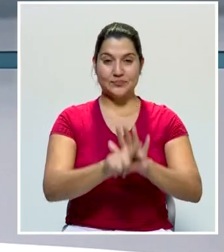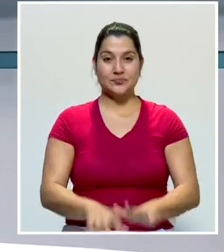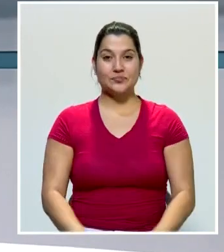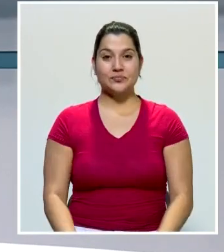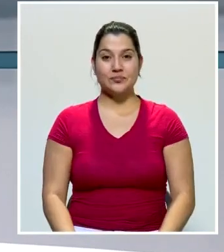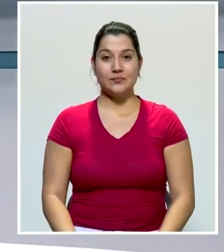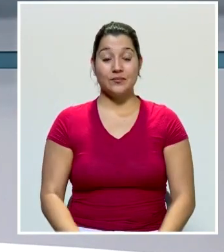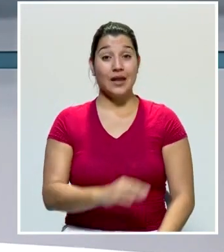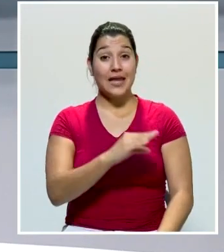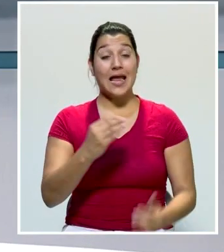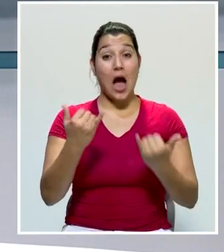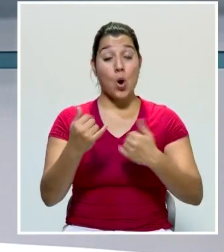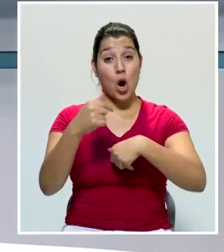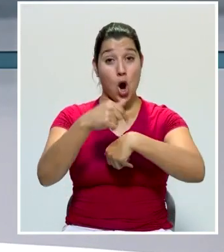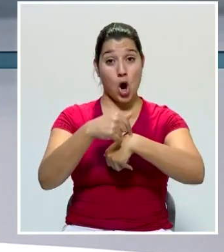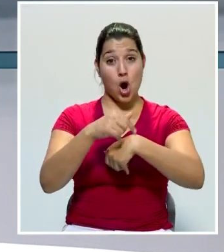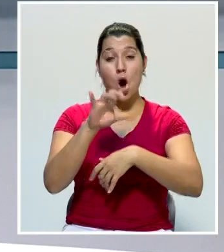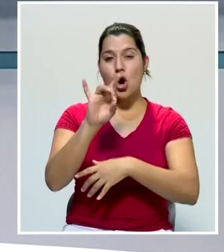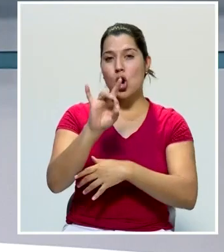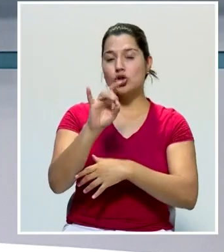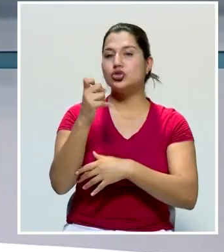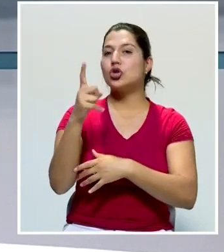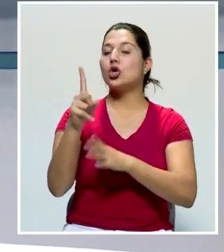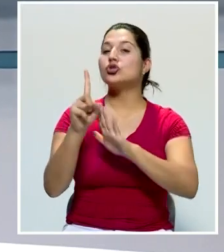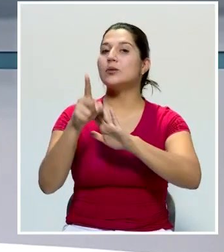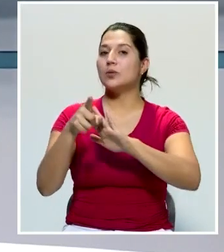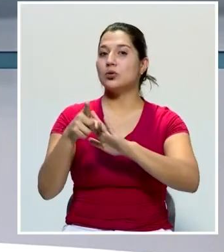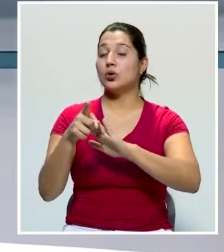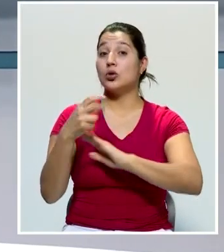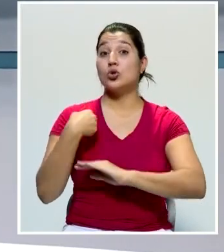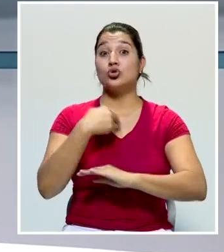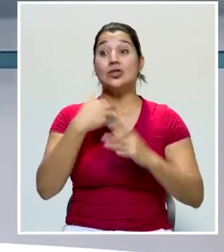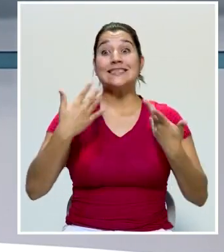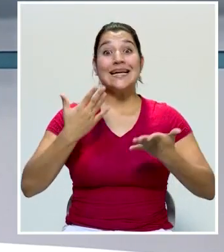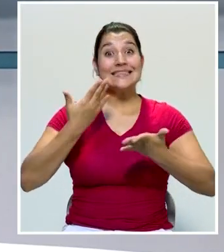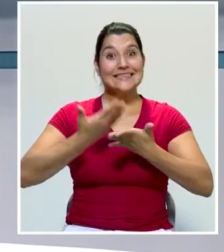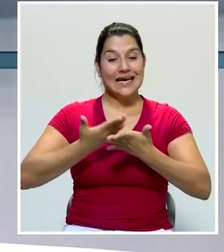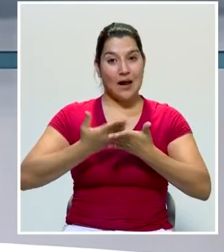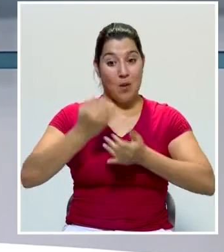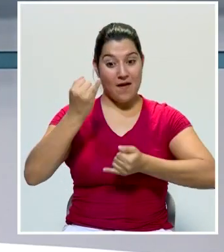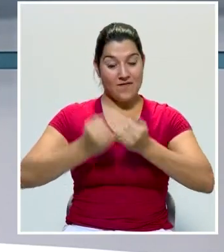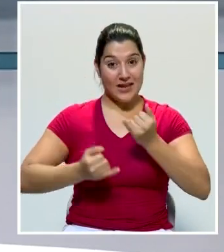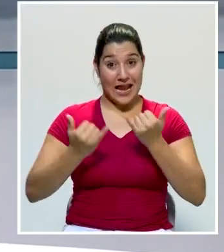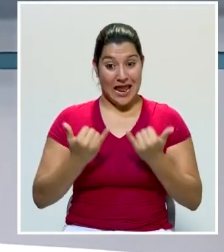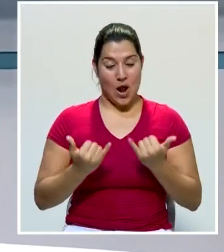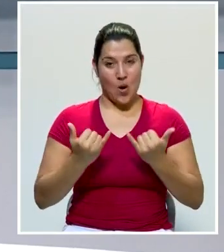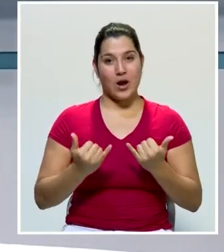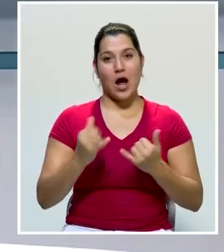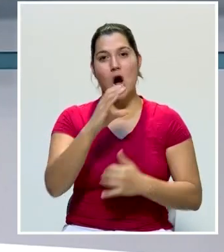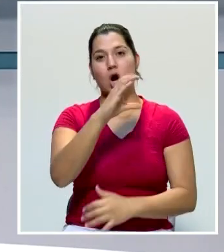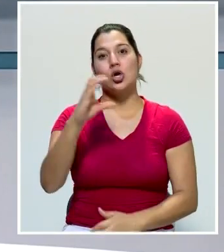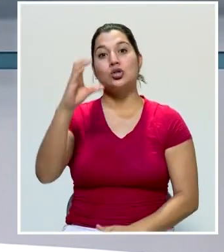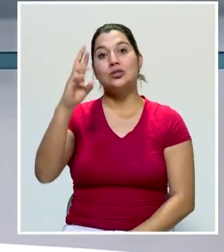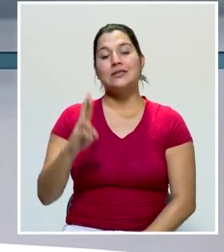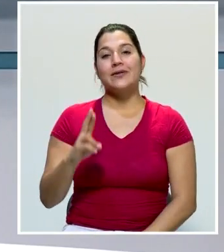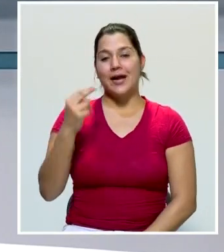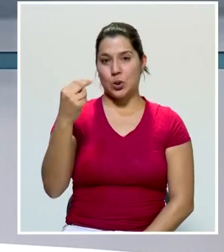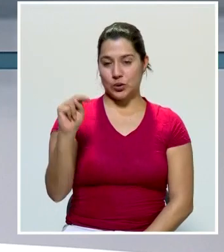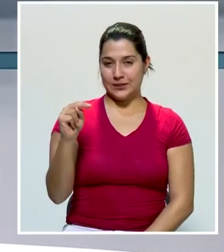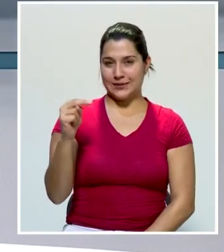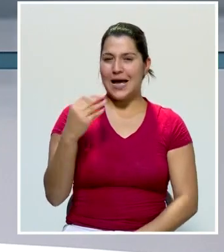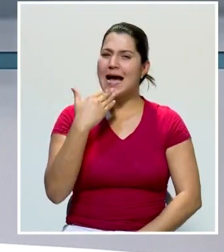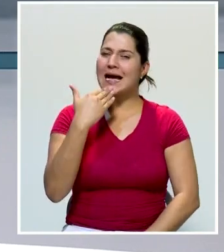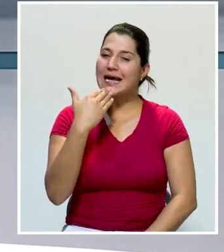Legislativa. Y a las 8 de la noche con 11 minutos llegamos al final de esta edición estelar de Costa Rica